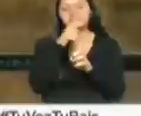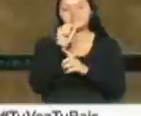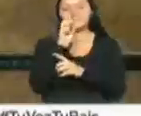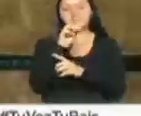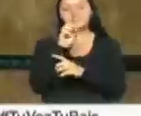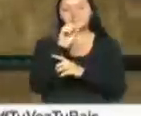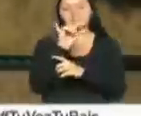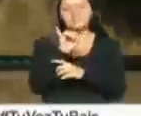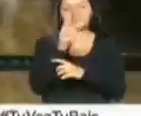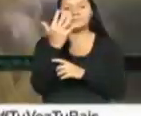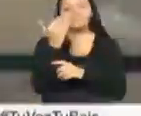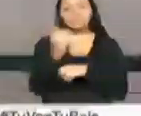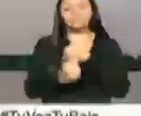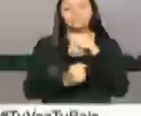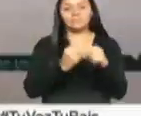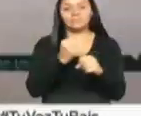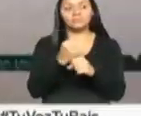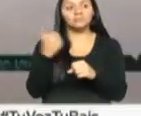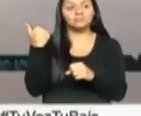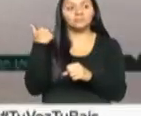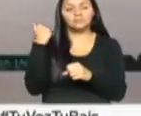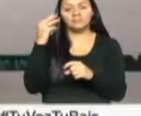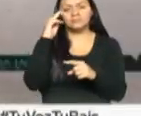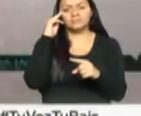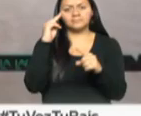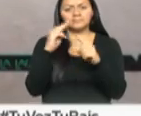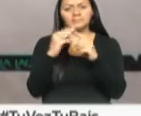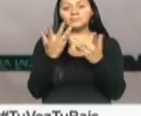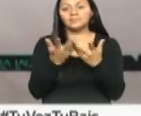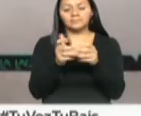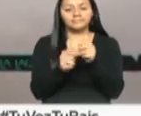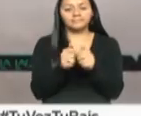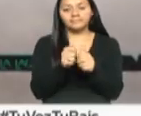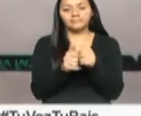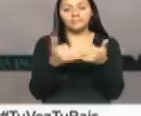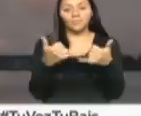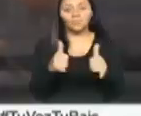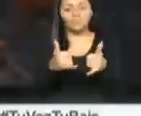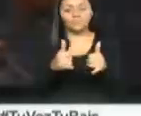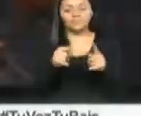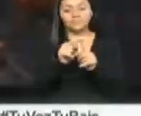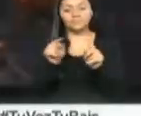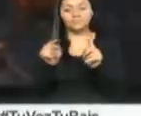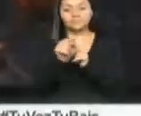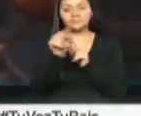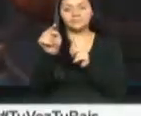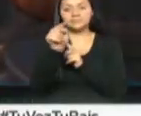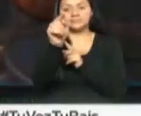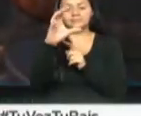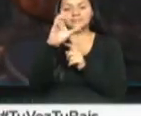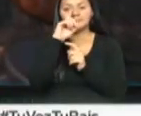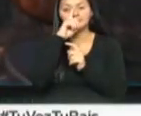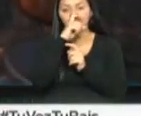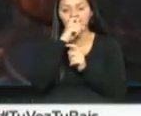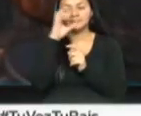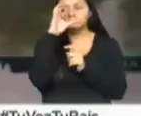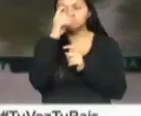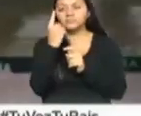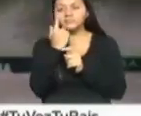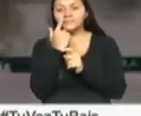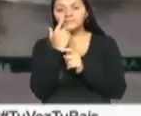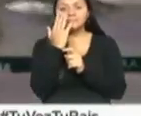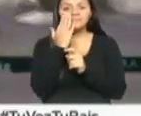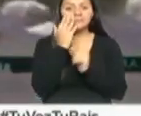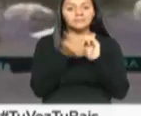un joven de 15 años que tiene como misión llegar a un sitio arqueológico de ocupación cañari, en busca de sus padres y refugio.